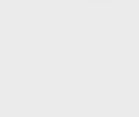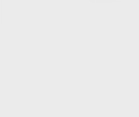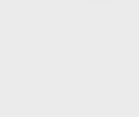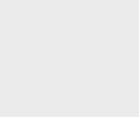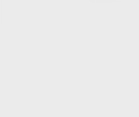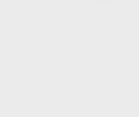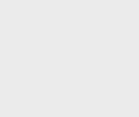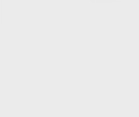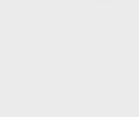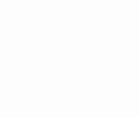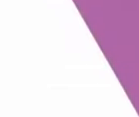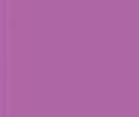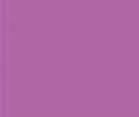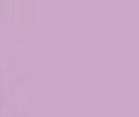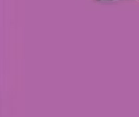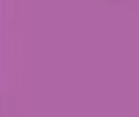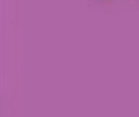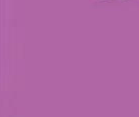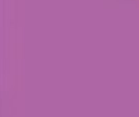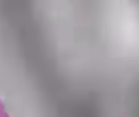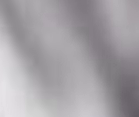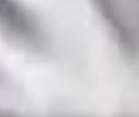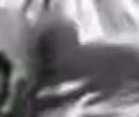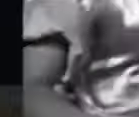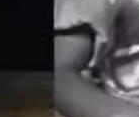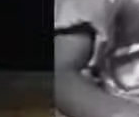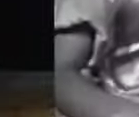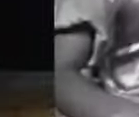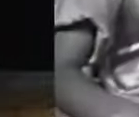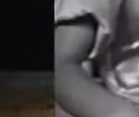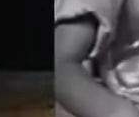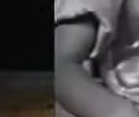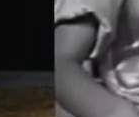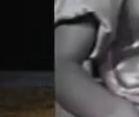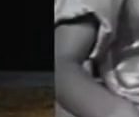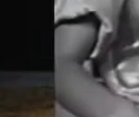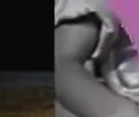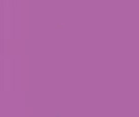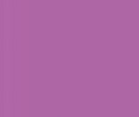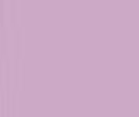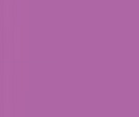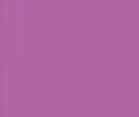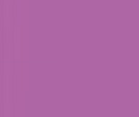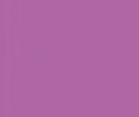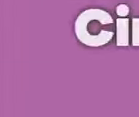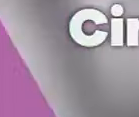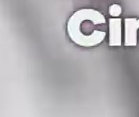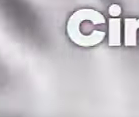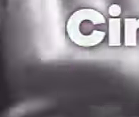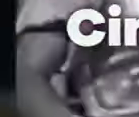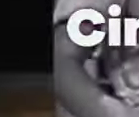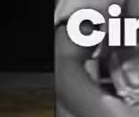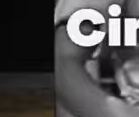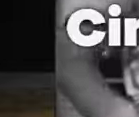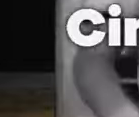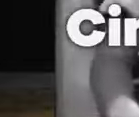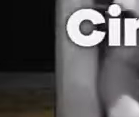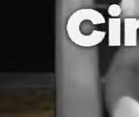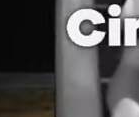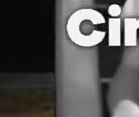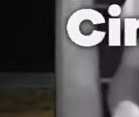Michoacán se escucha. Te agradezco la buena intención, pero yo sé que todo eso de que me querías y irnos juntos,